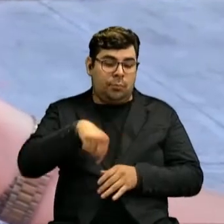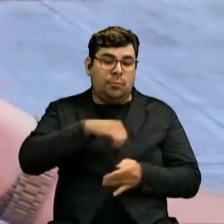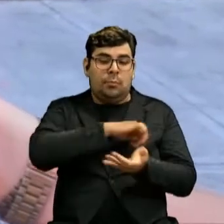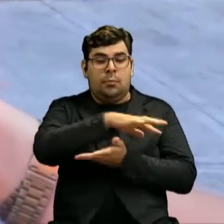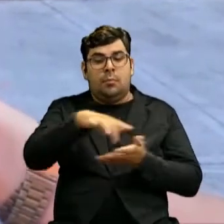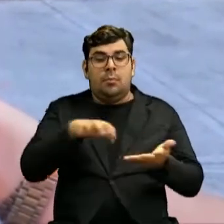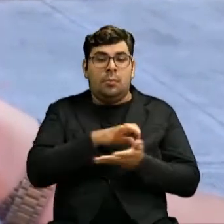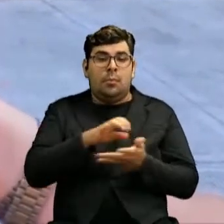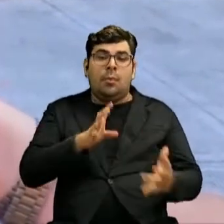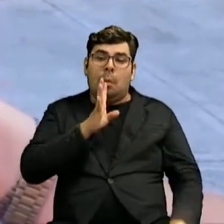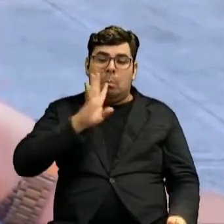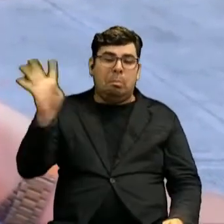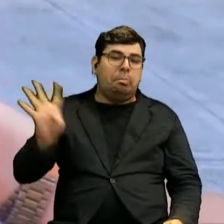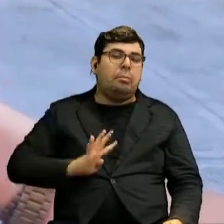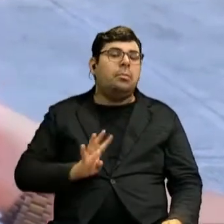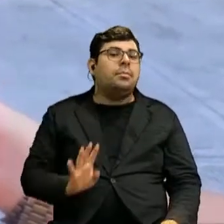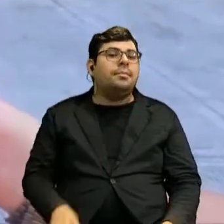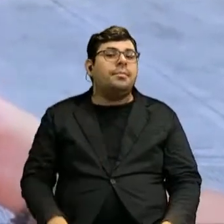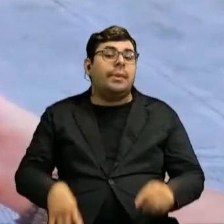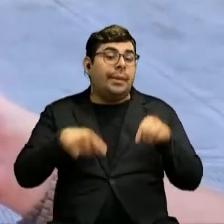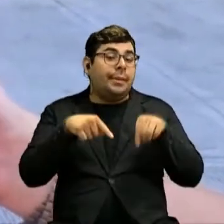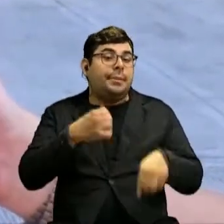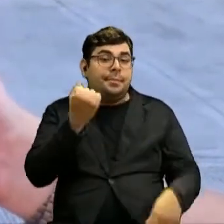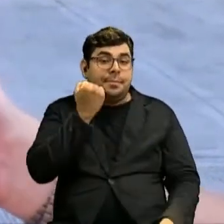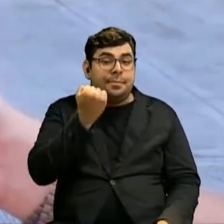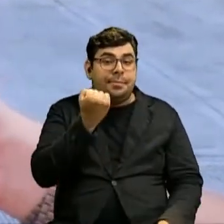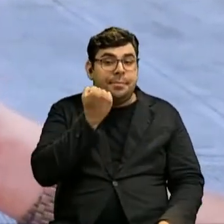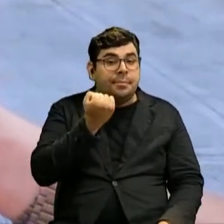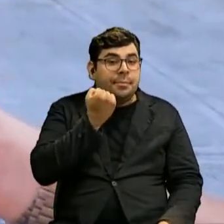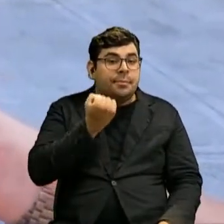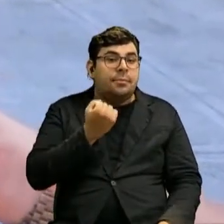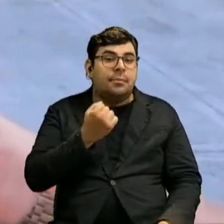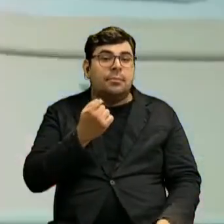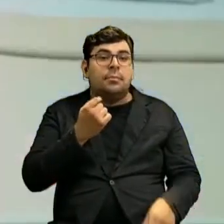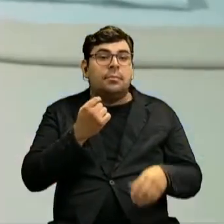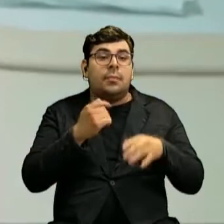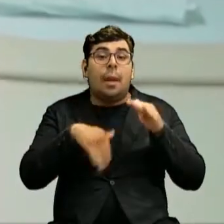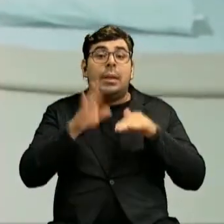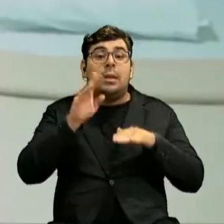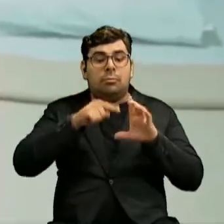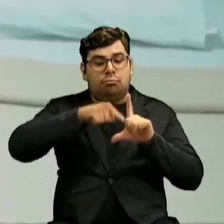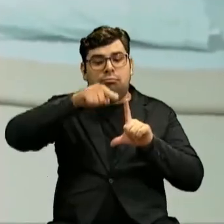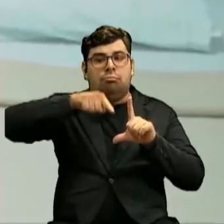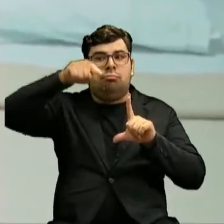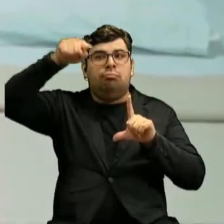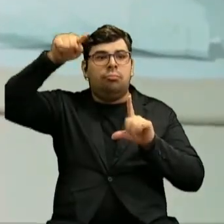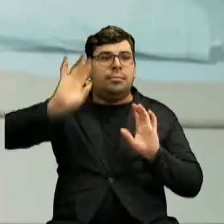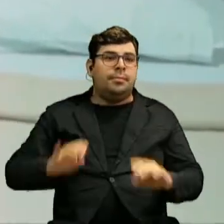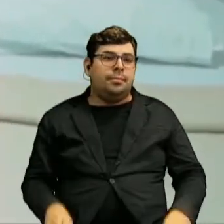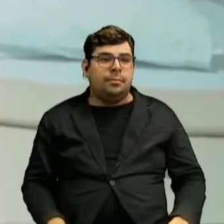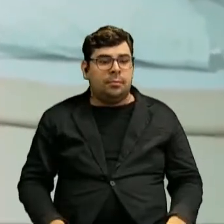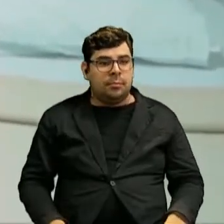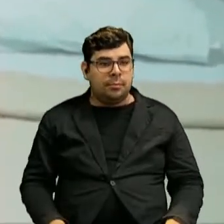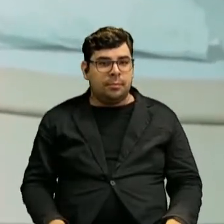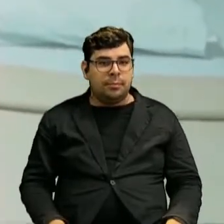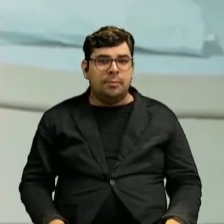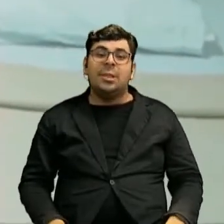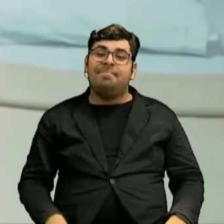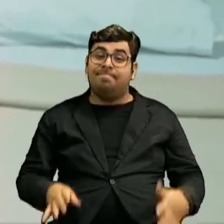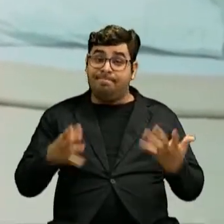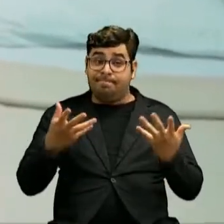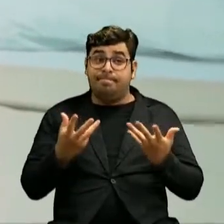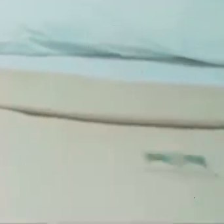cuenta que Barranca Bermeja apenas acaba de llegar al pico de la pandemia. El llamado que realizan las autoridades